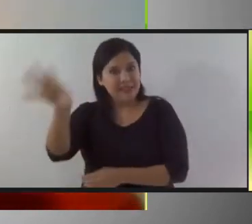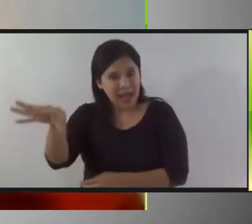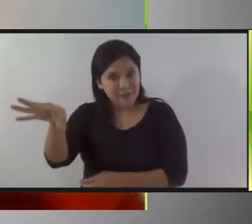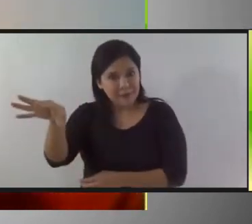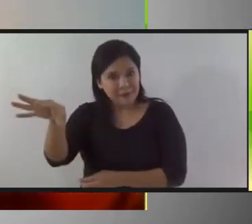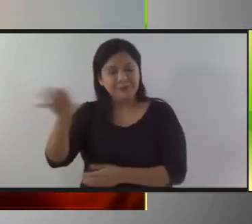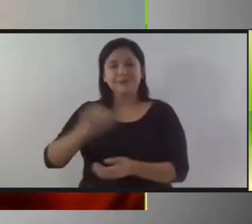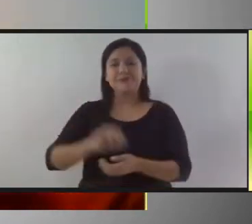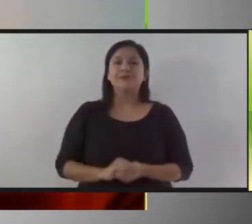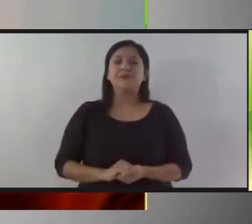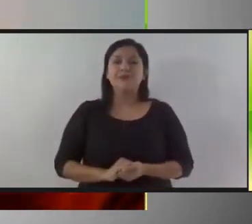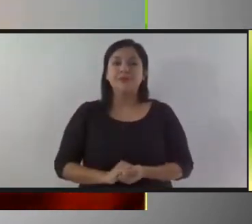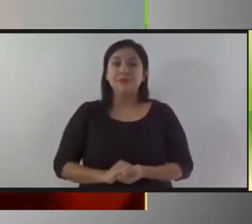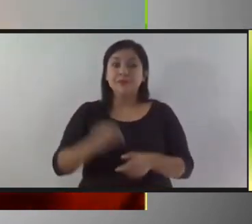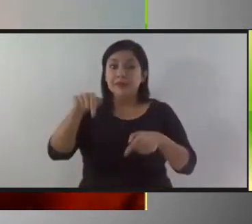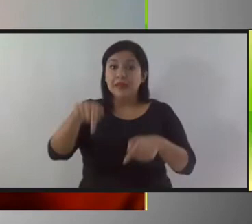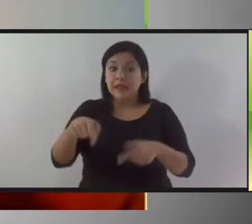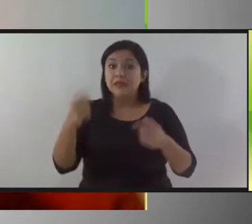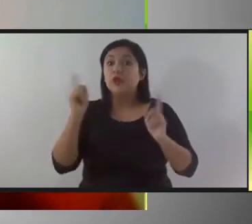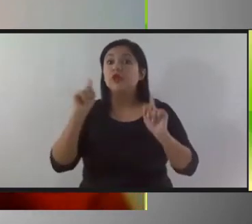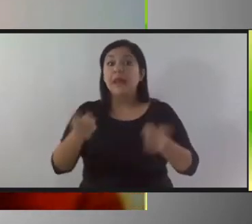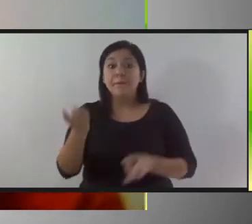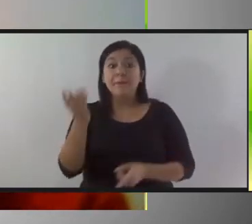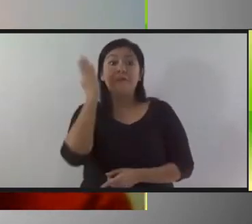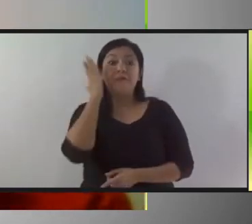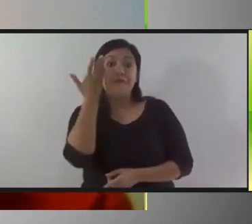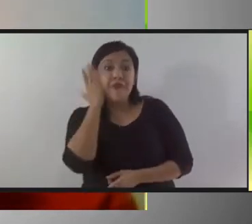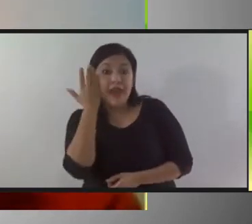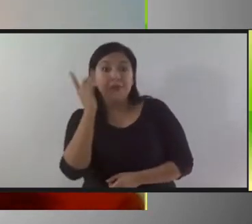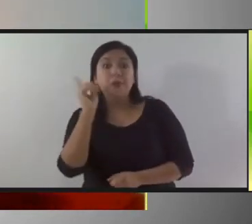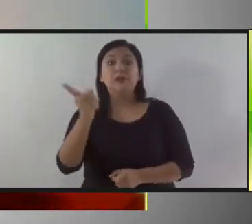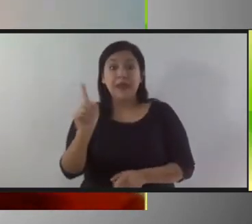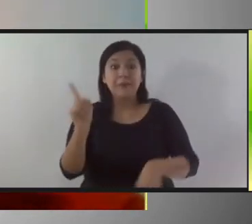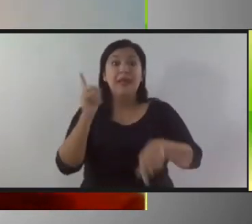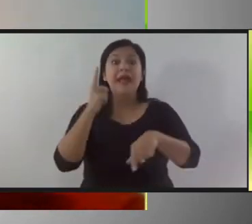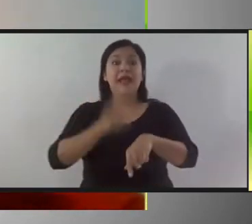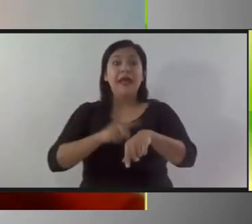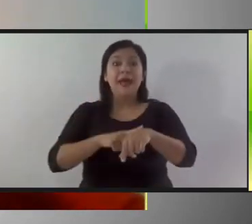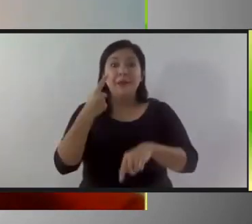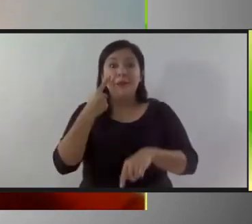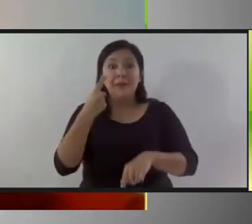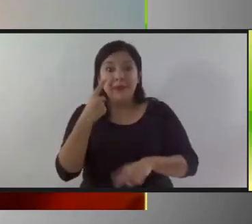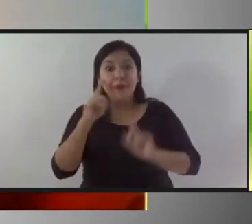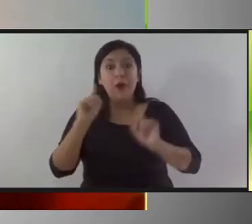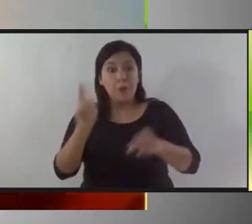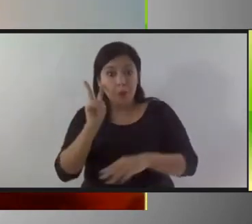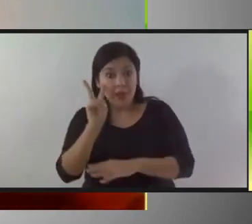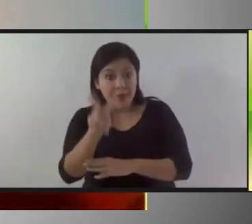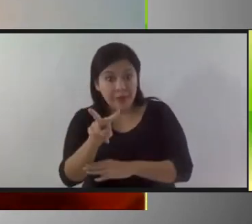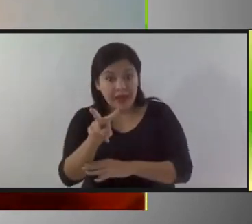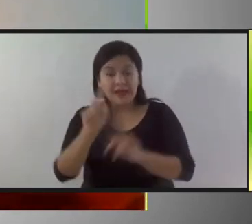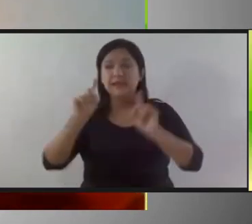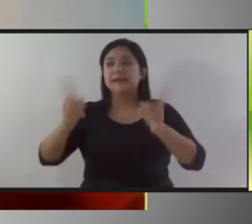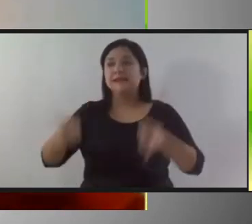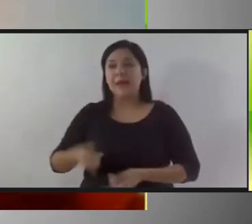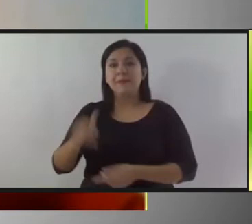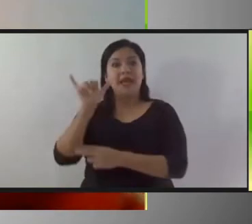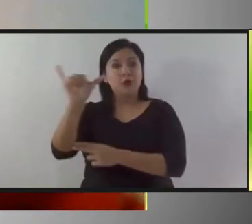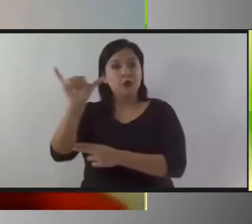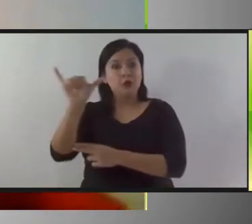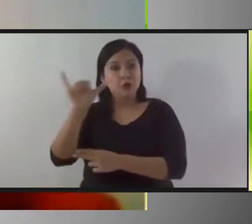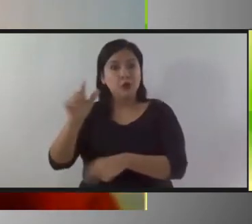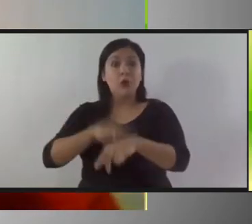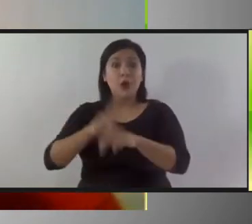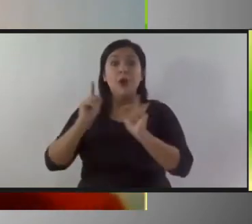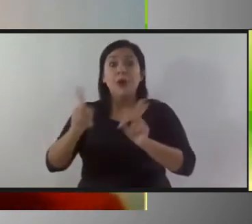Recuerden que pueden seguir este encuentro en vivo por el Facebook del programa y por el canal de YouTube de la facultad. Y si postean